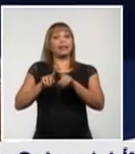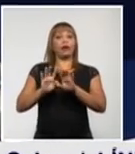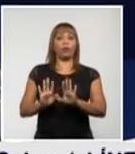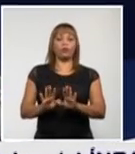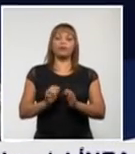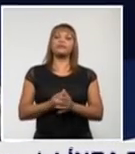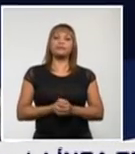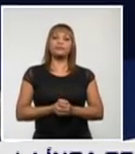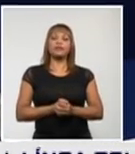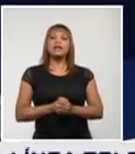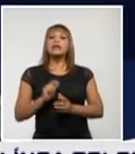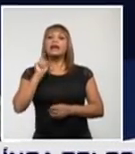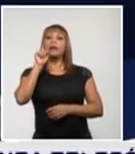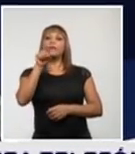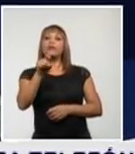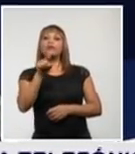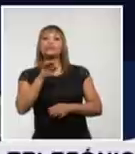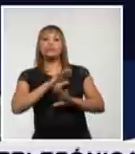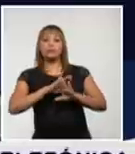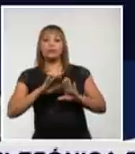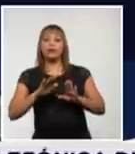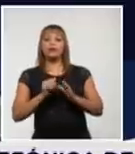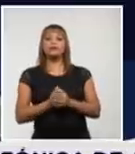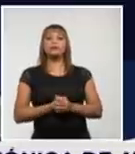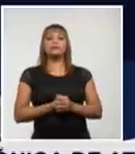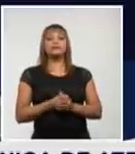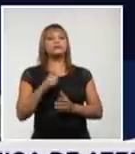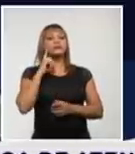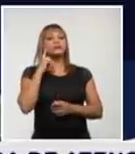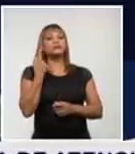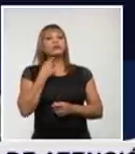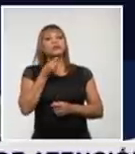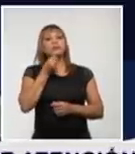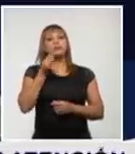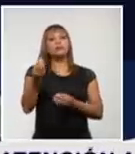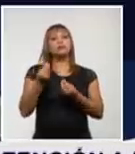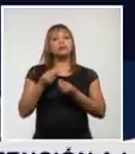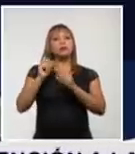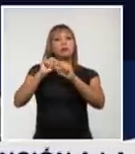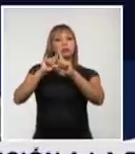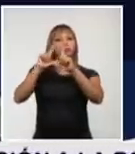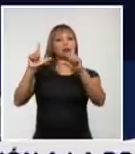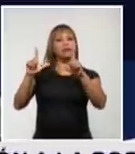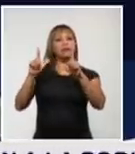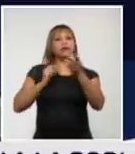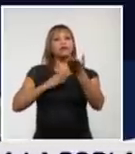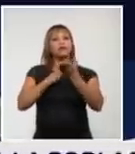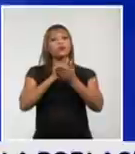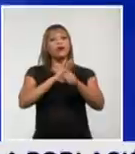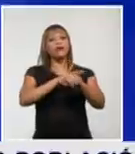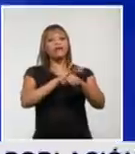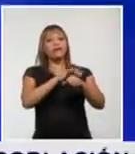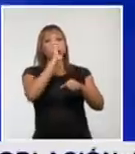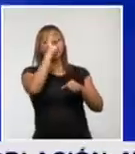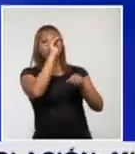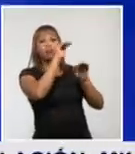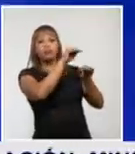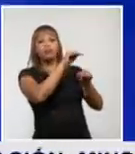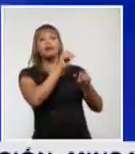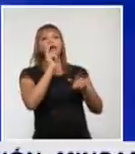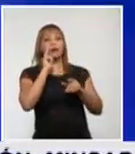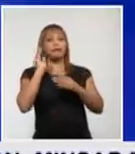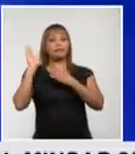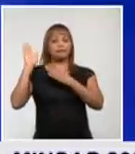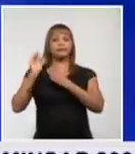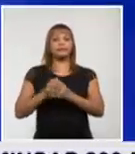por último, no sé si Lilian tenga ahí un gráfico de los que continúan enfermos de COVID desde